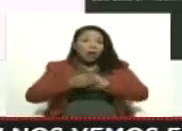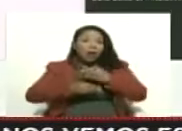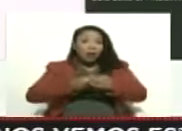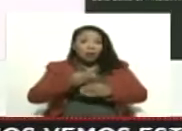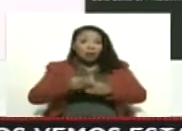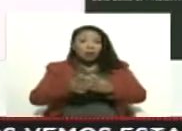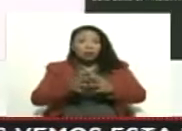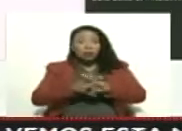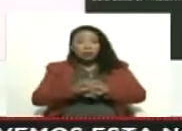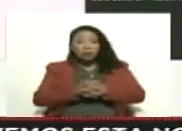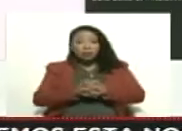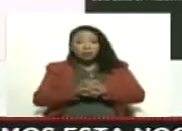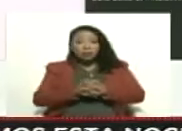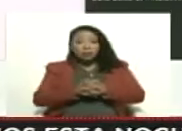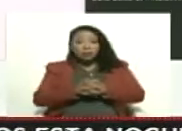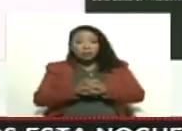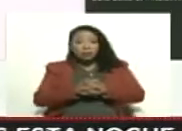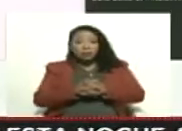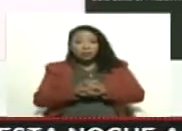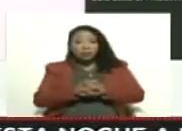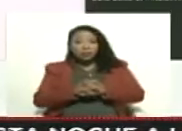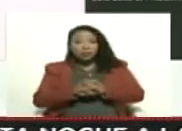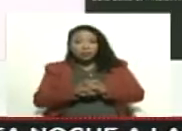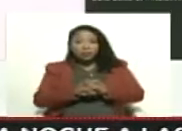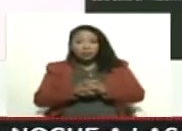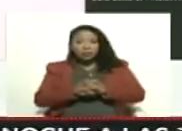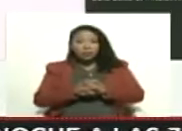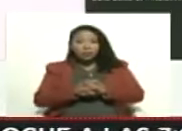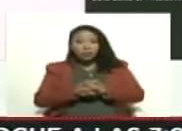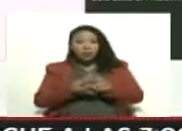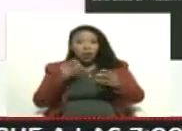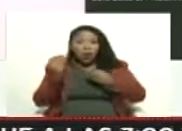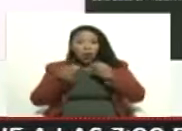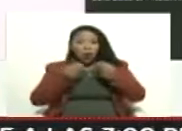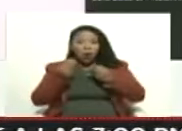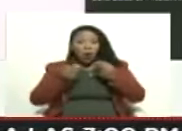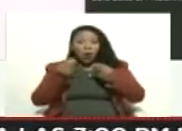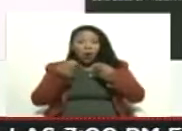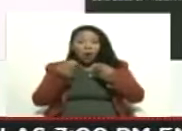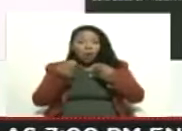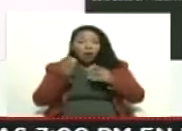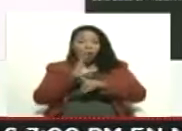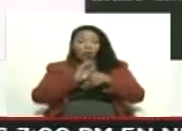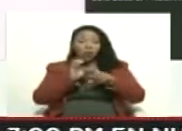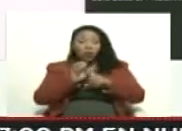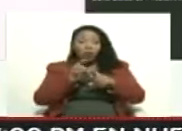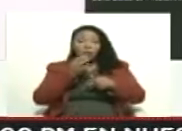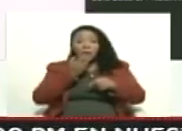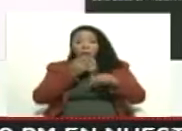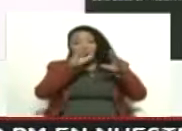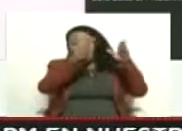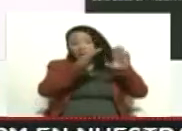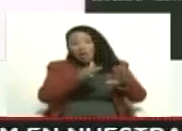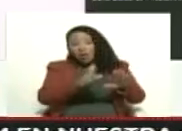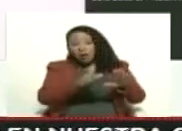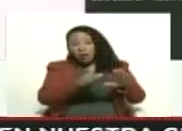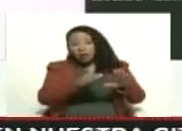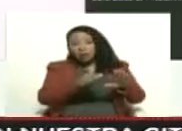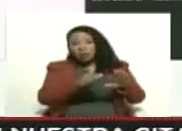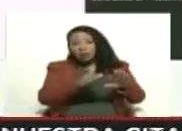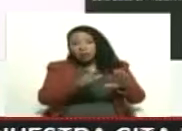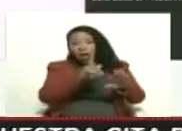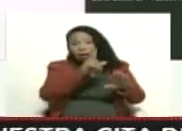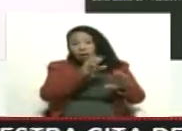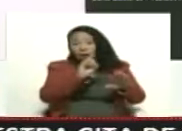la celebra de acuerdo a como es la tradición no es lo mismo Una navidad en en